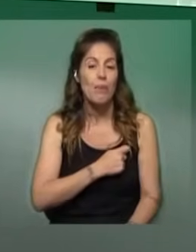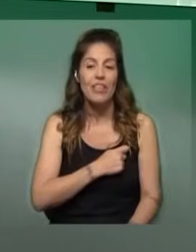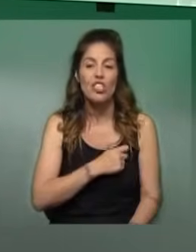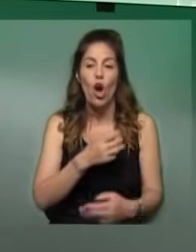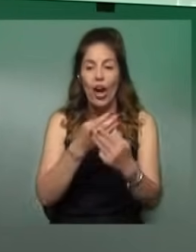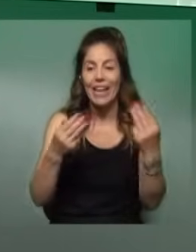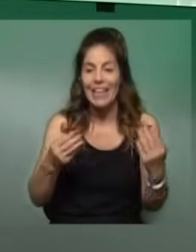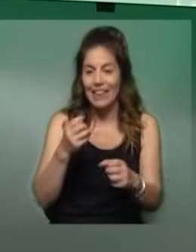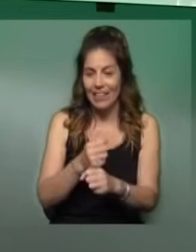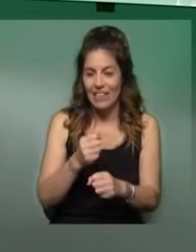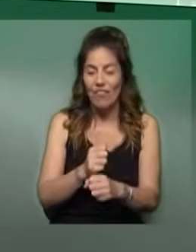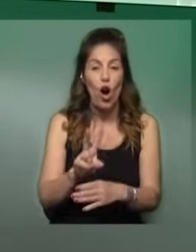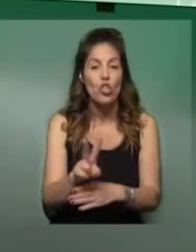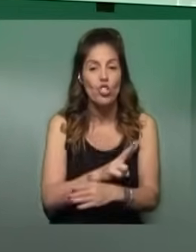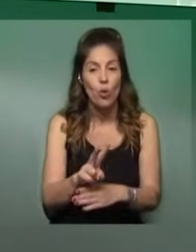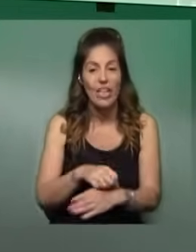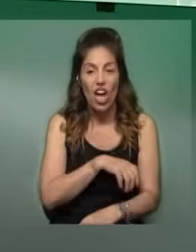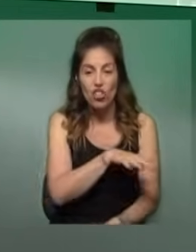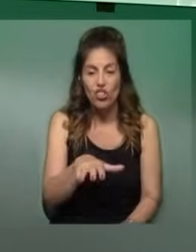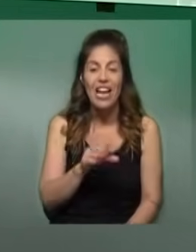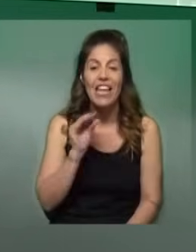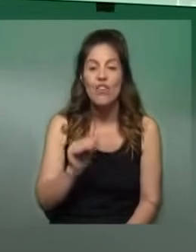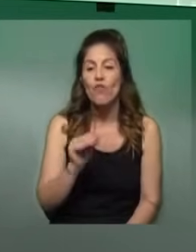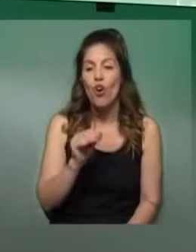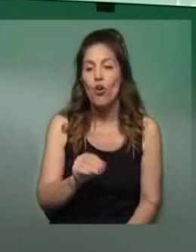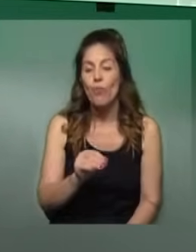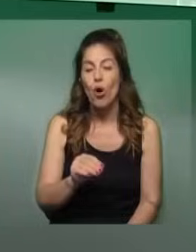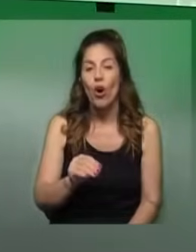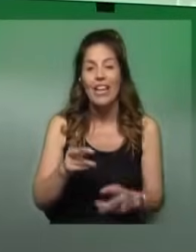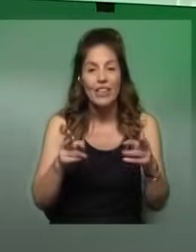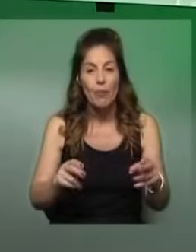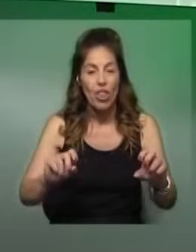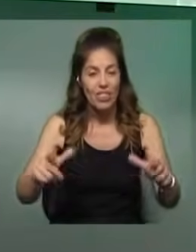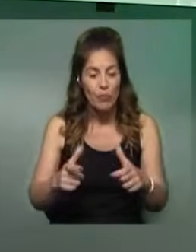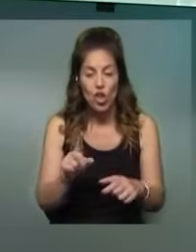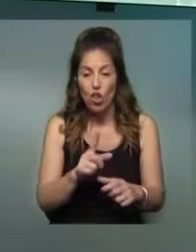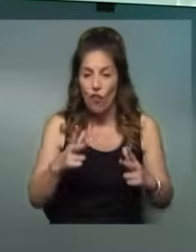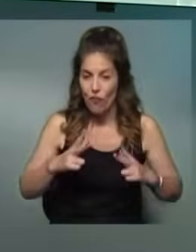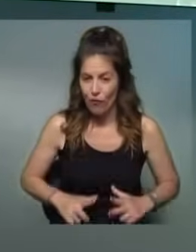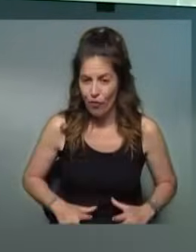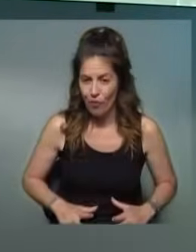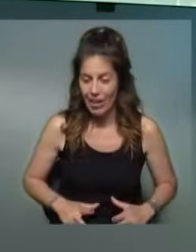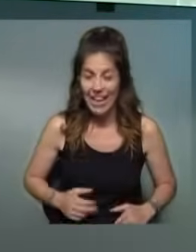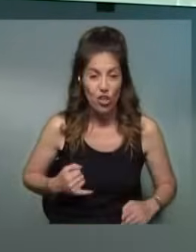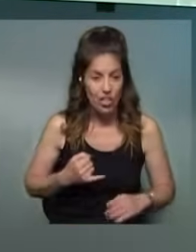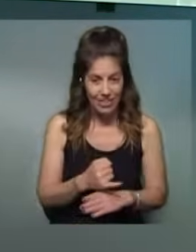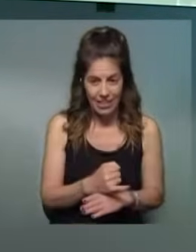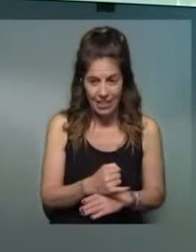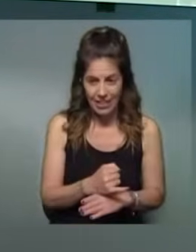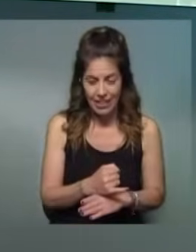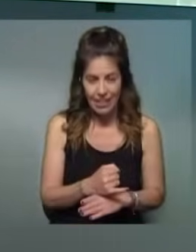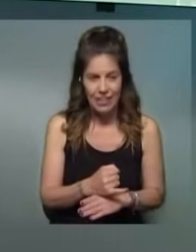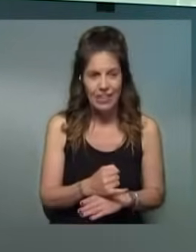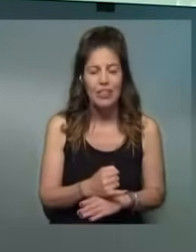trabajo y seguridad social informó que durante este periodo disminuyeron la informalidad y la siniestralidad la dependencia